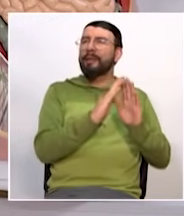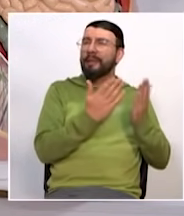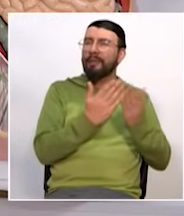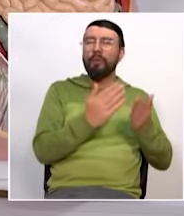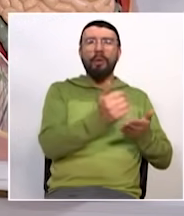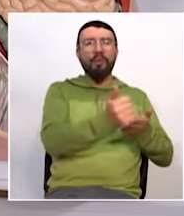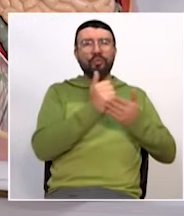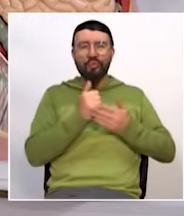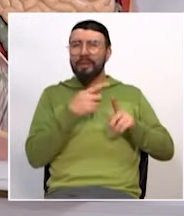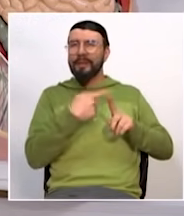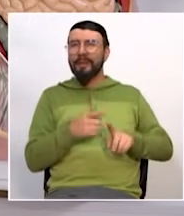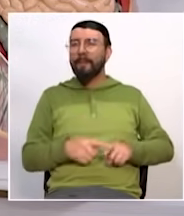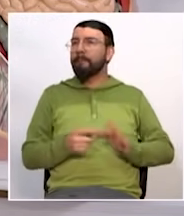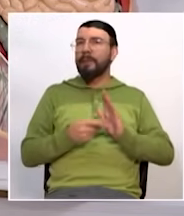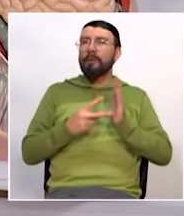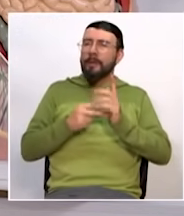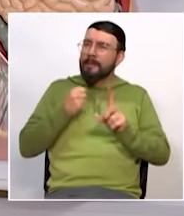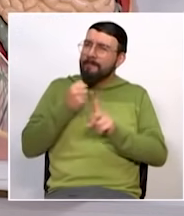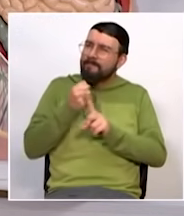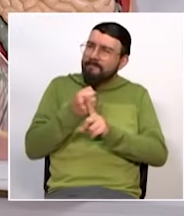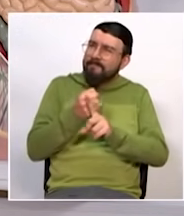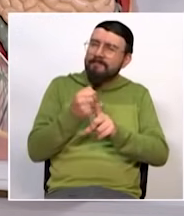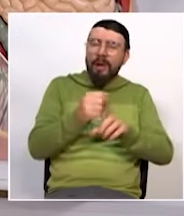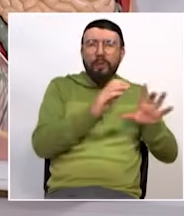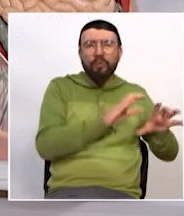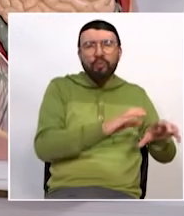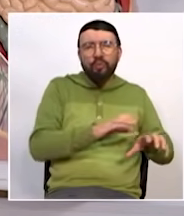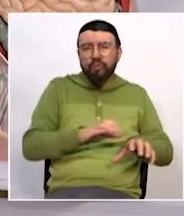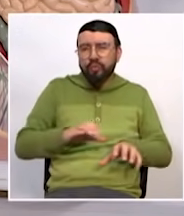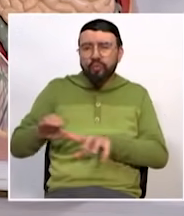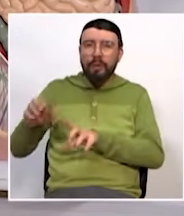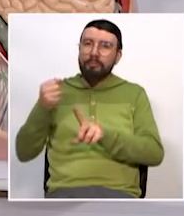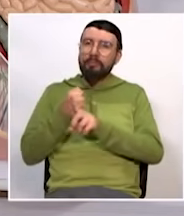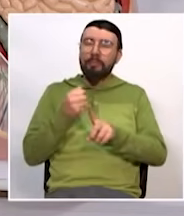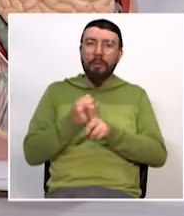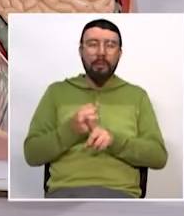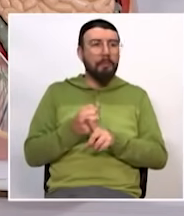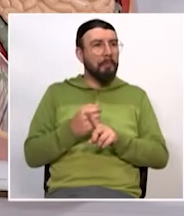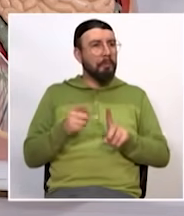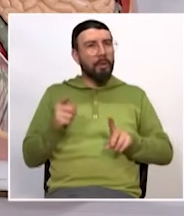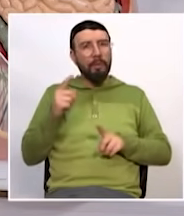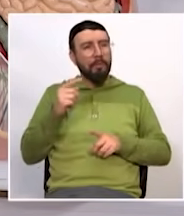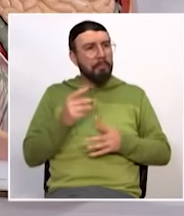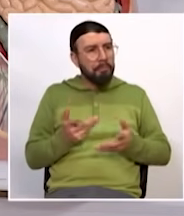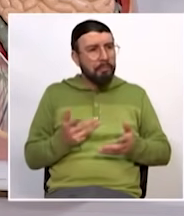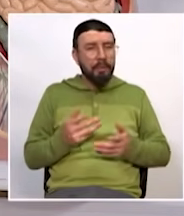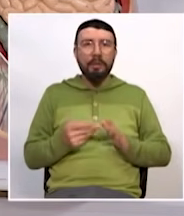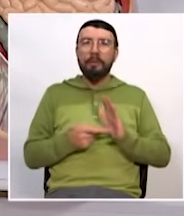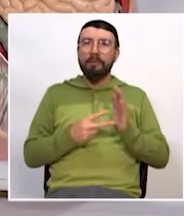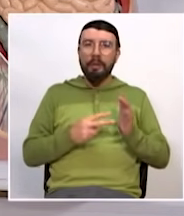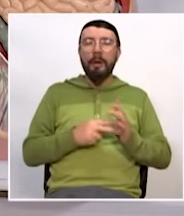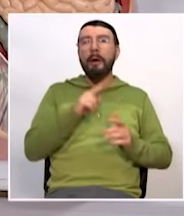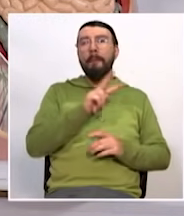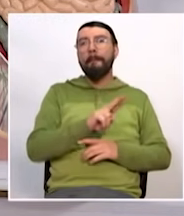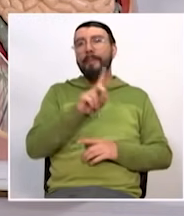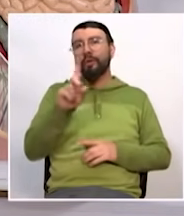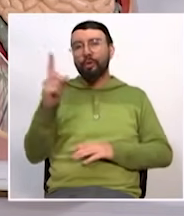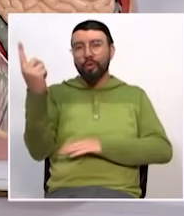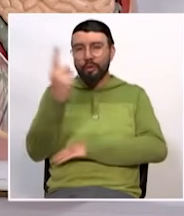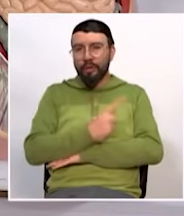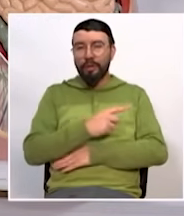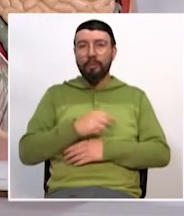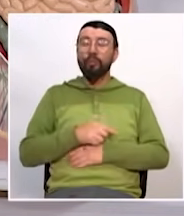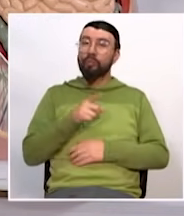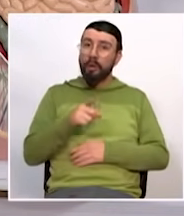la perseverancia la constancia lo que no nos revelan es que es una cuarentena 21 días y usted es